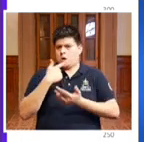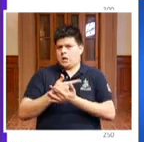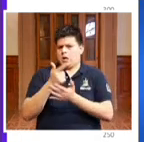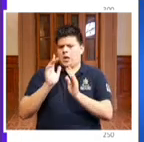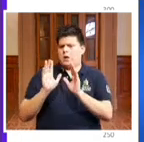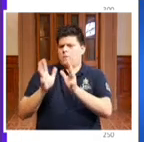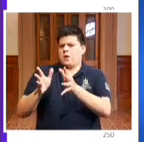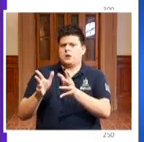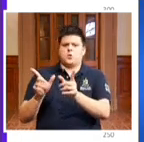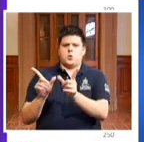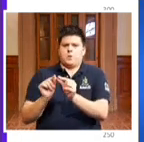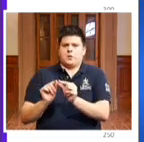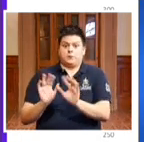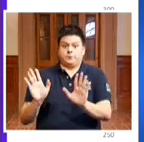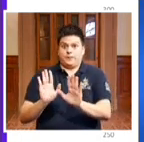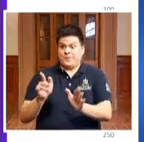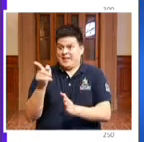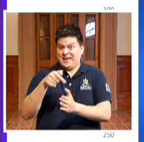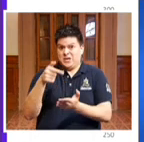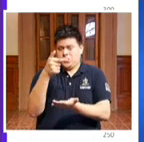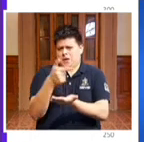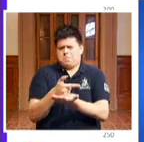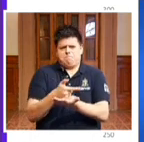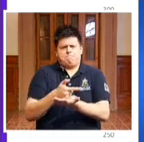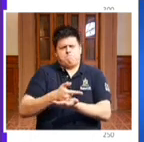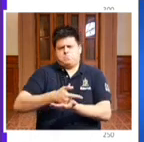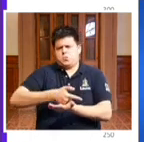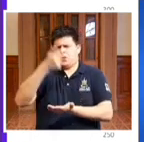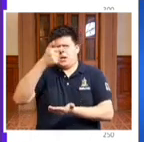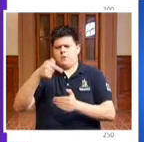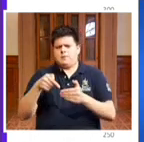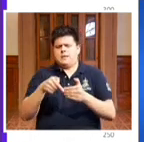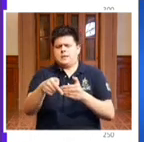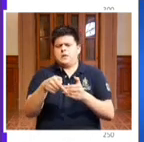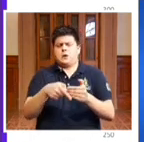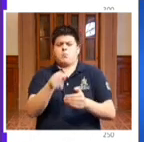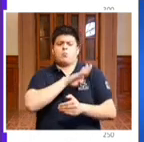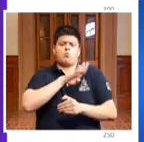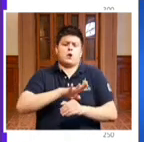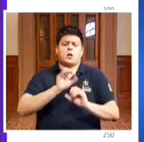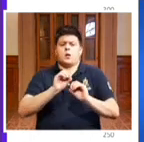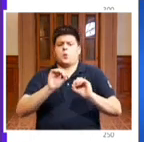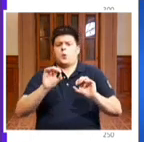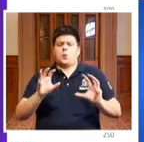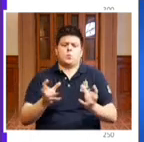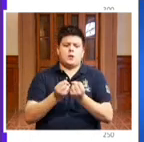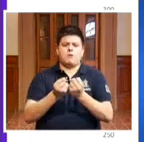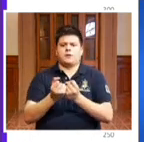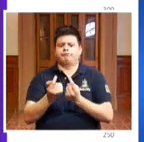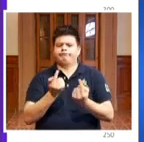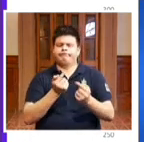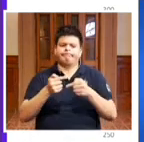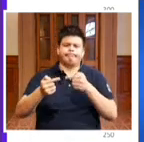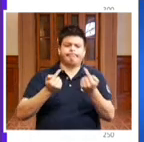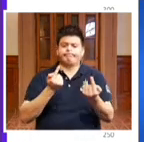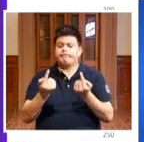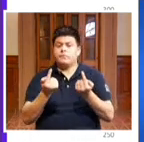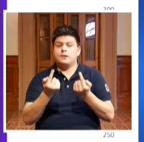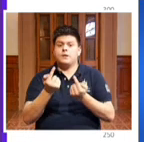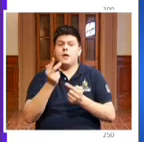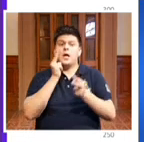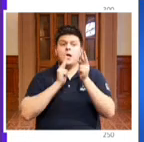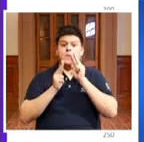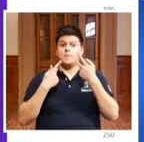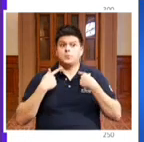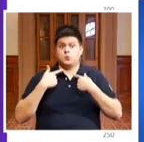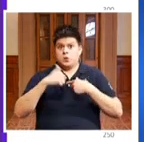están en el estado más crítico o digamos que en el peor escenario de COVID, pero hay otros pacientes que